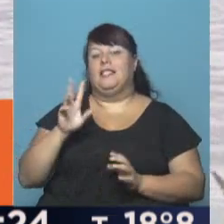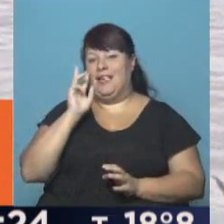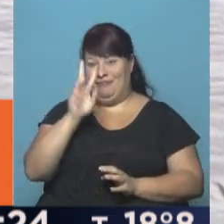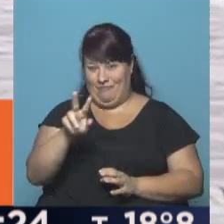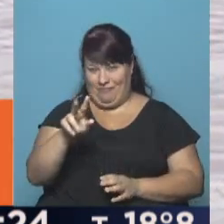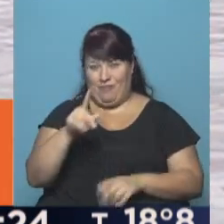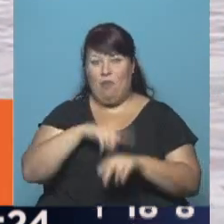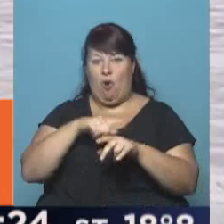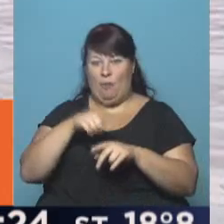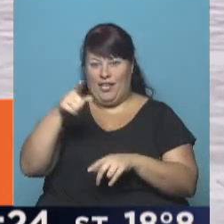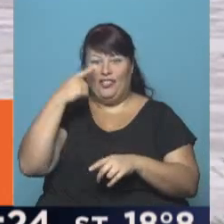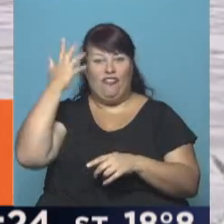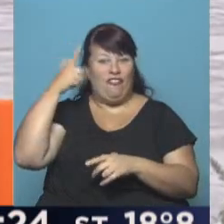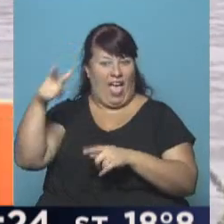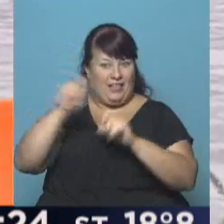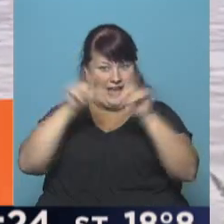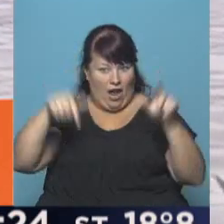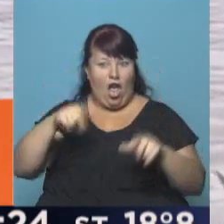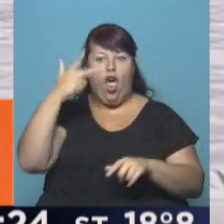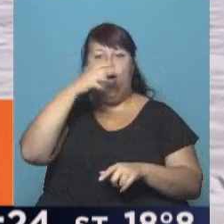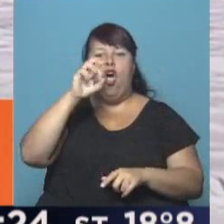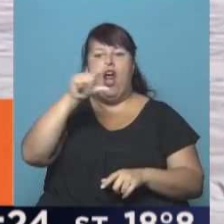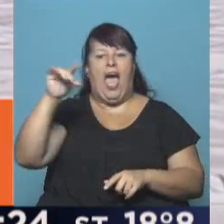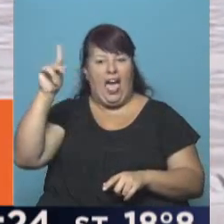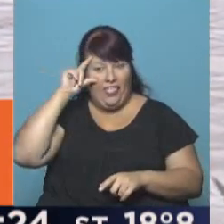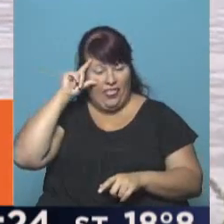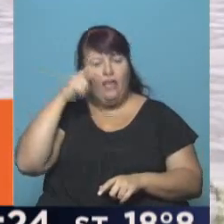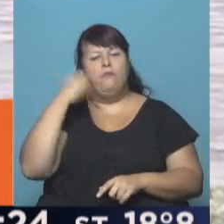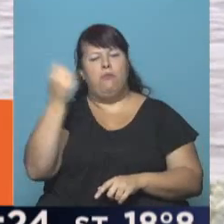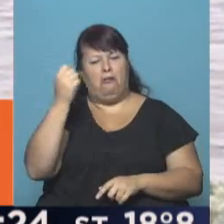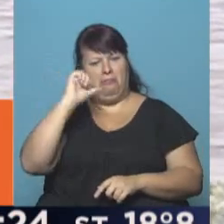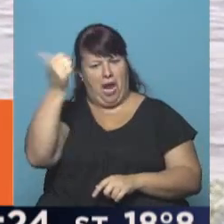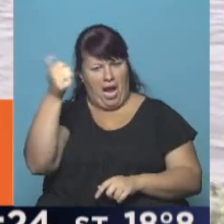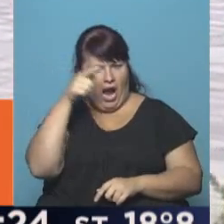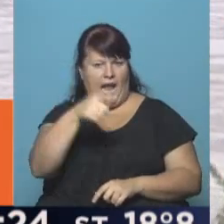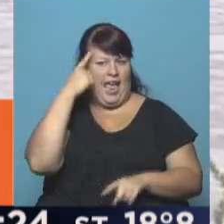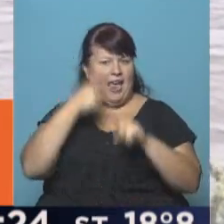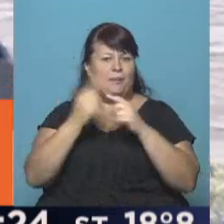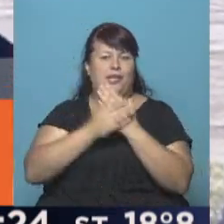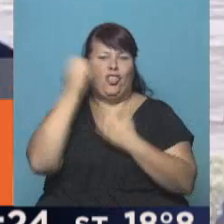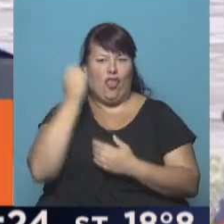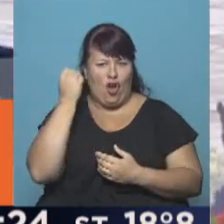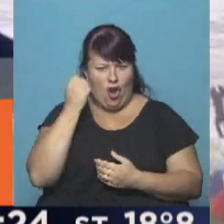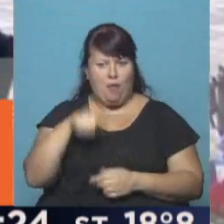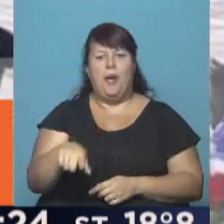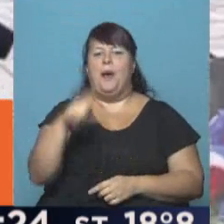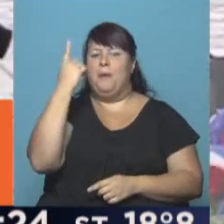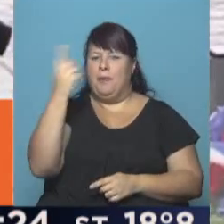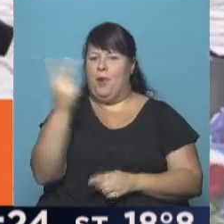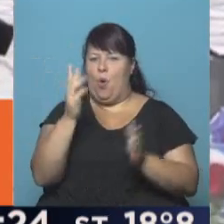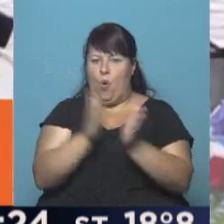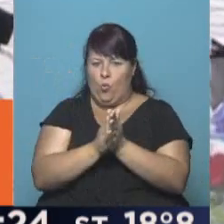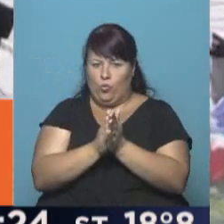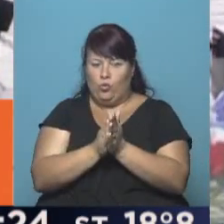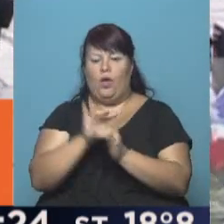vemos las imágenes que llegan desde Francia, François Hollande, destacó la victoria de su exministro de Economía y en la primera actividad realizada junto a